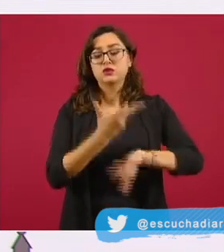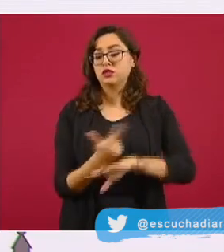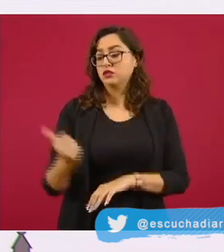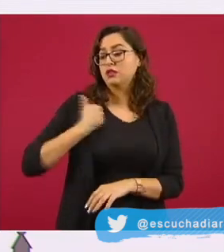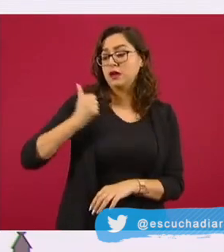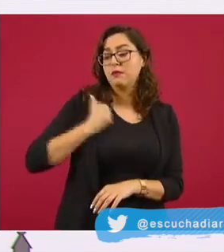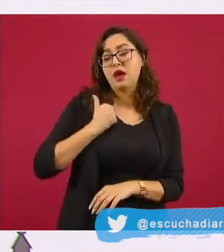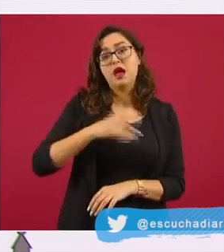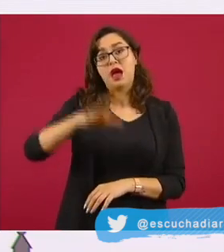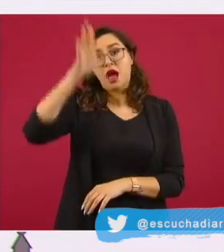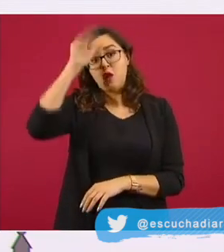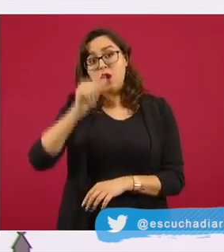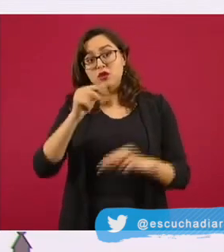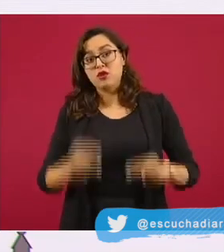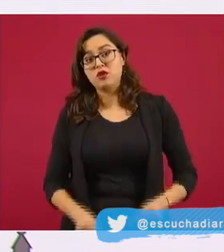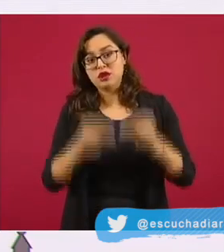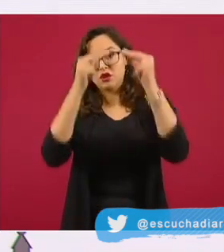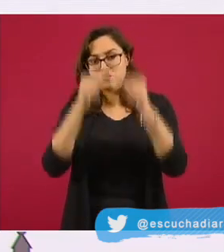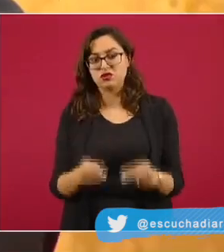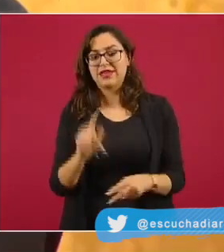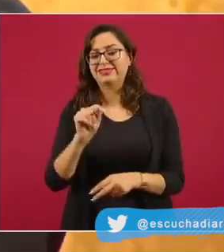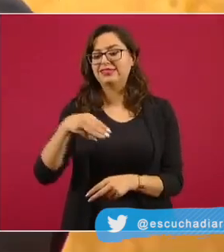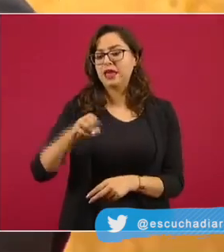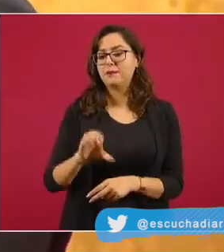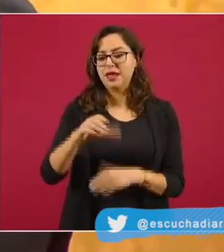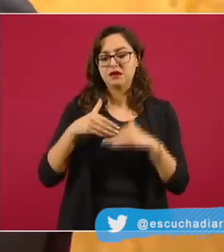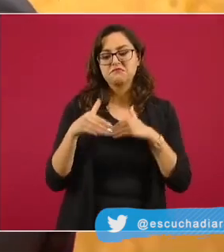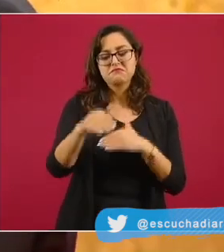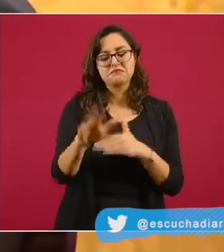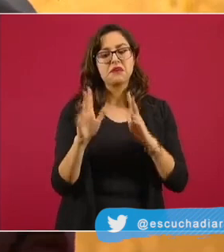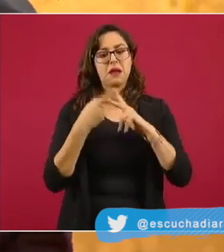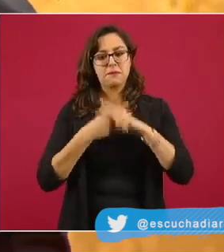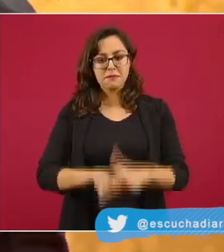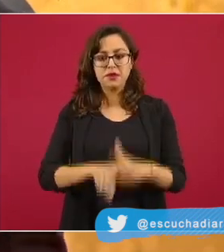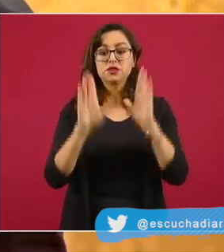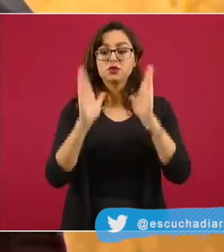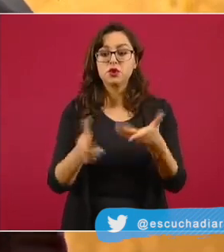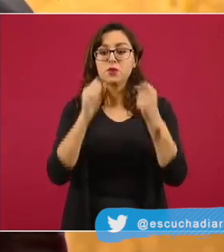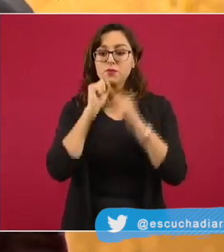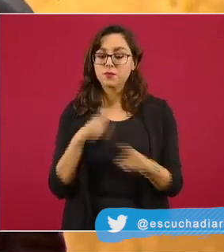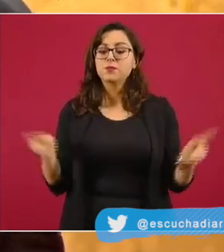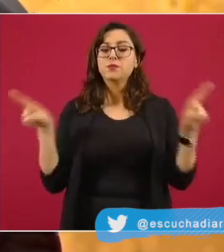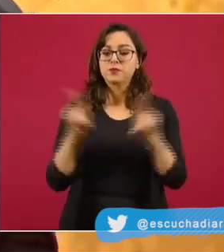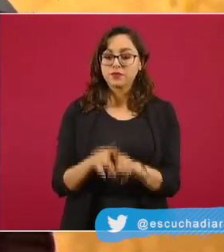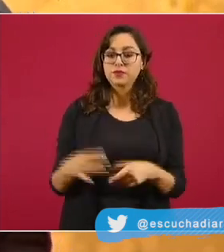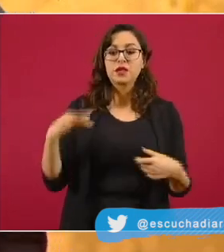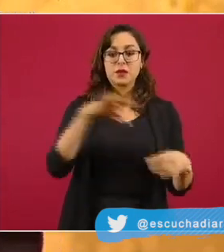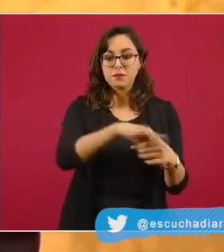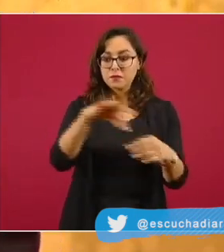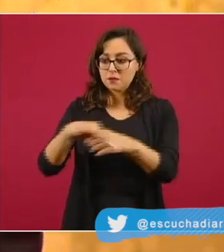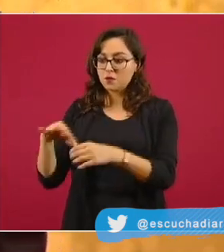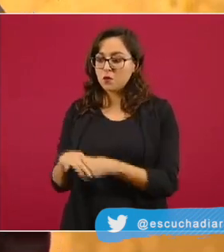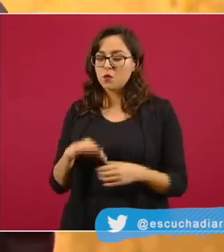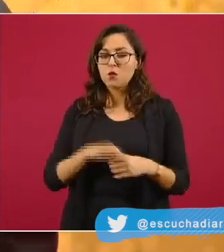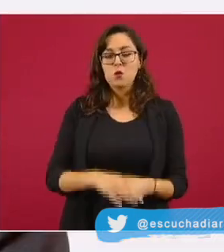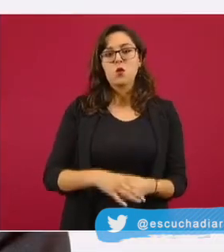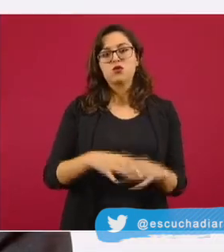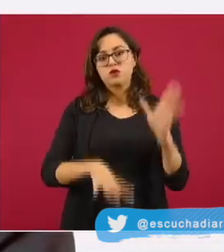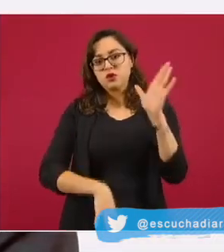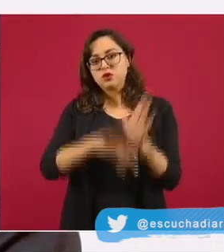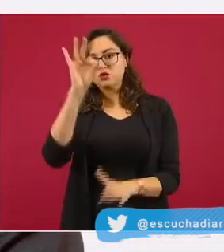y Canadá. Se aprobó la nueva ley laboral para garantizar el voto directo y la democratización de los